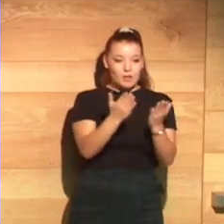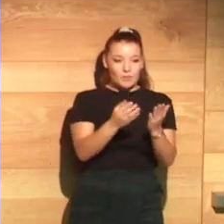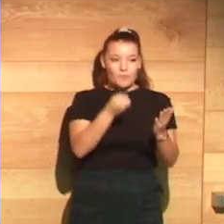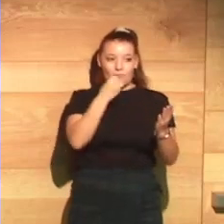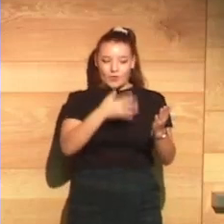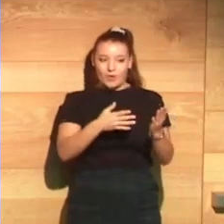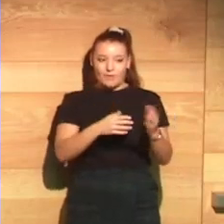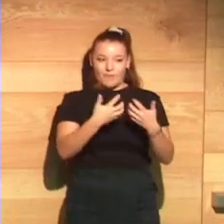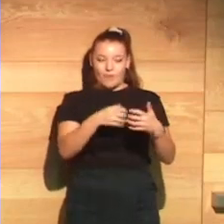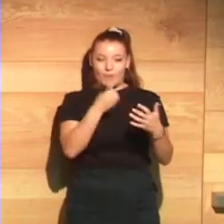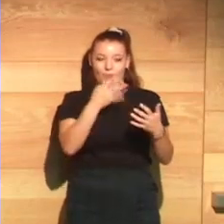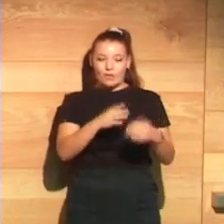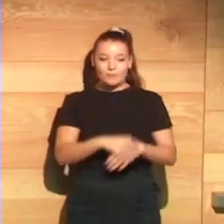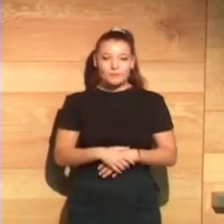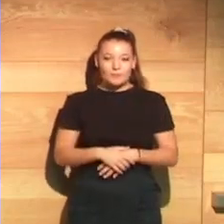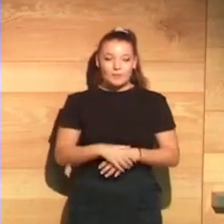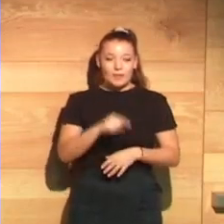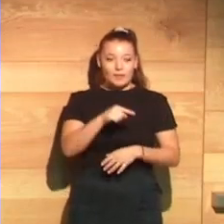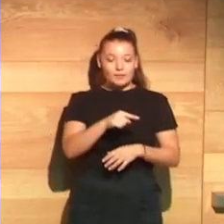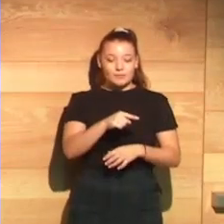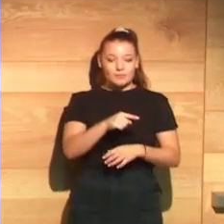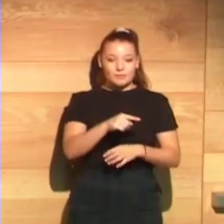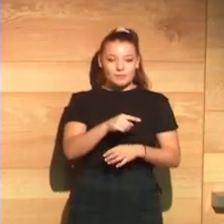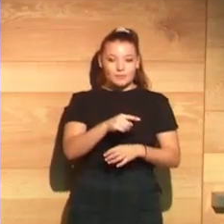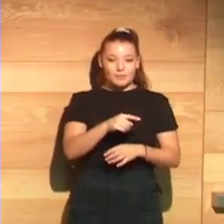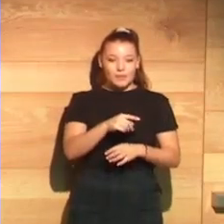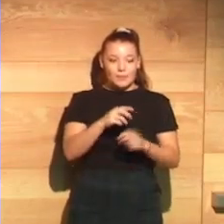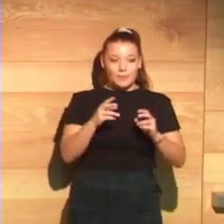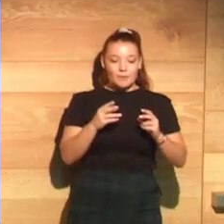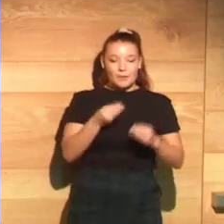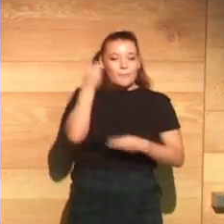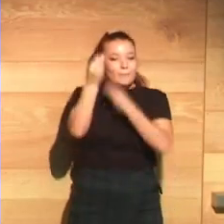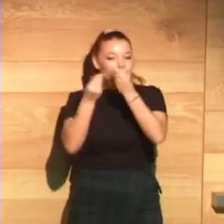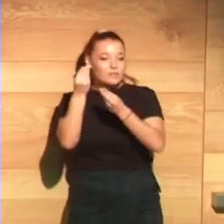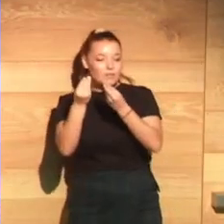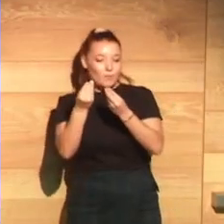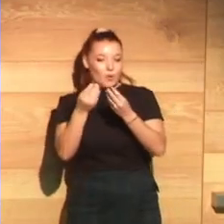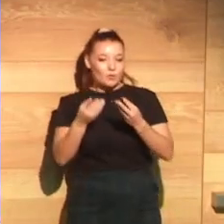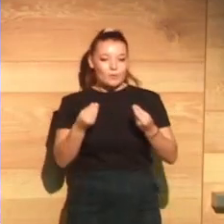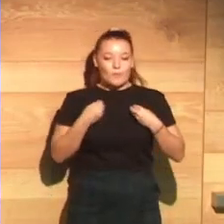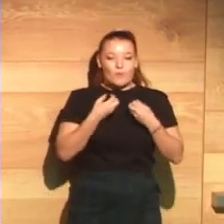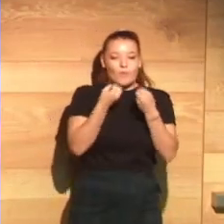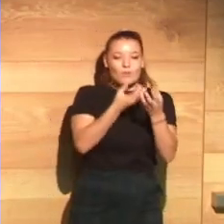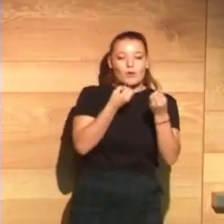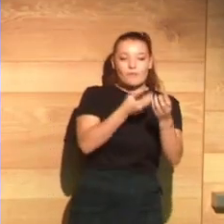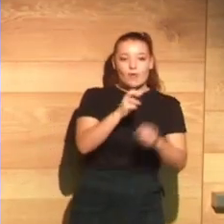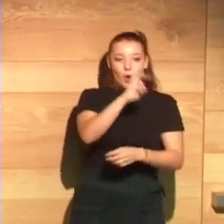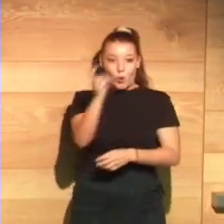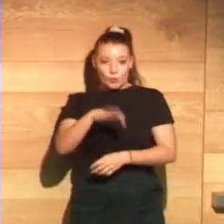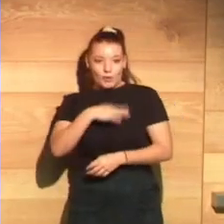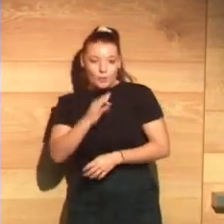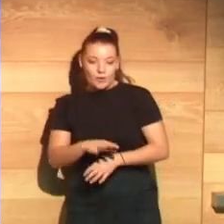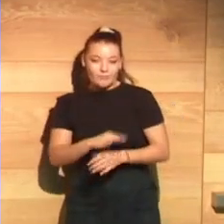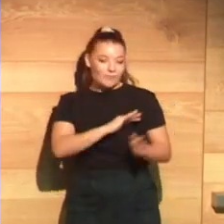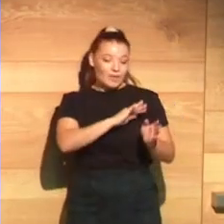bastante bien el libro, y entonces se habló de hacer otra biografía, y la primera opción fue Marilyn, que luego